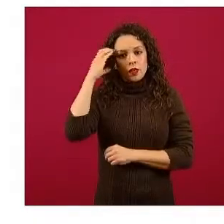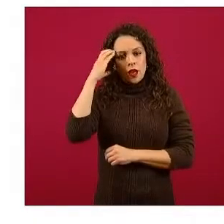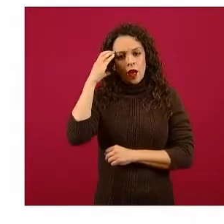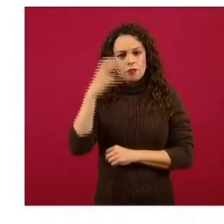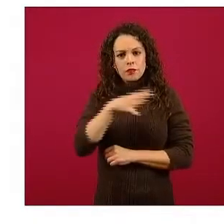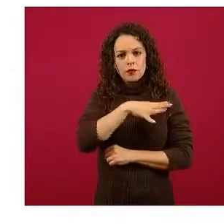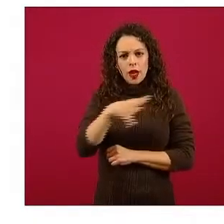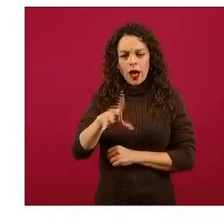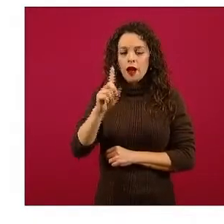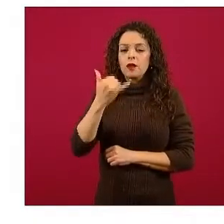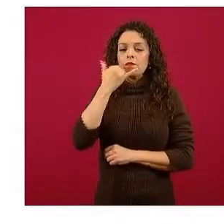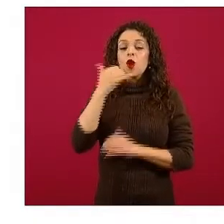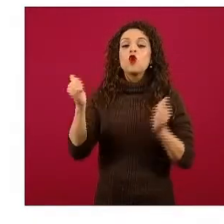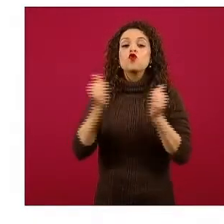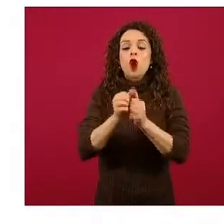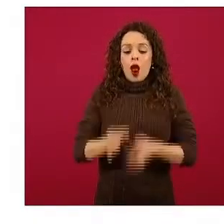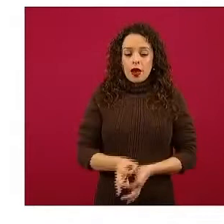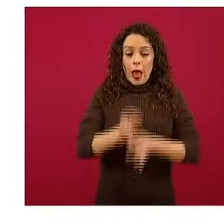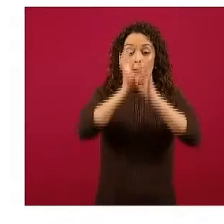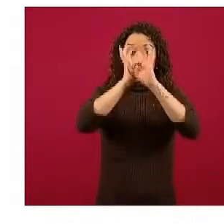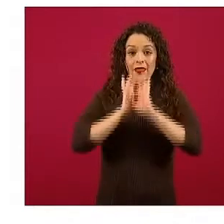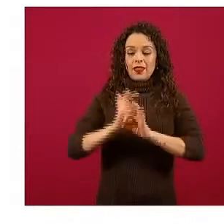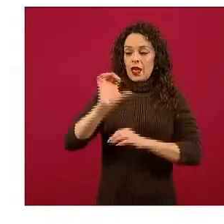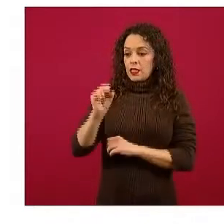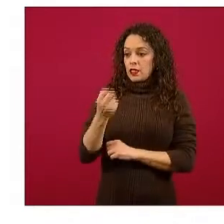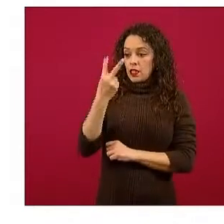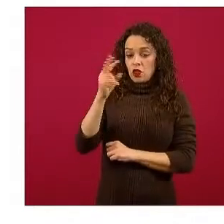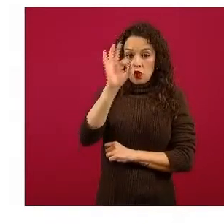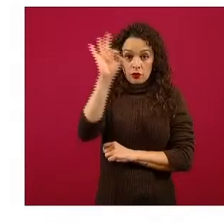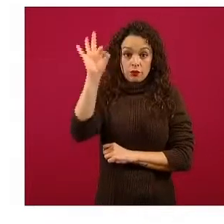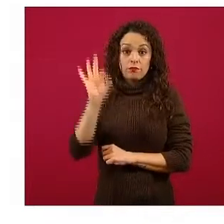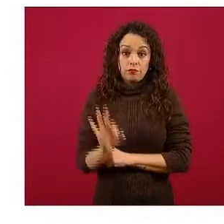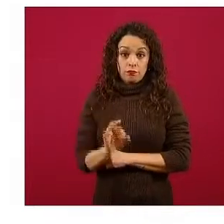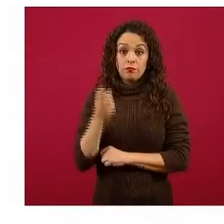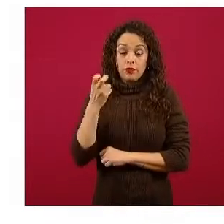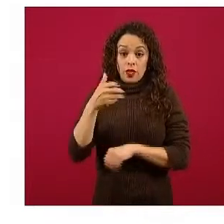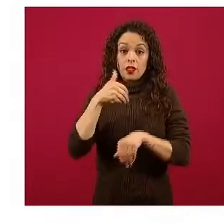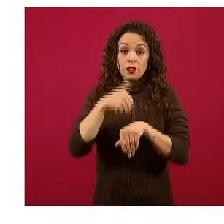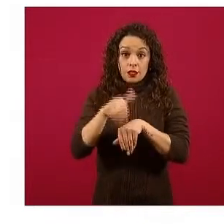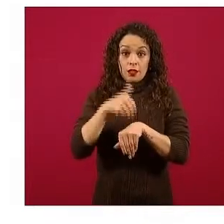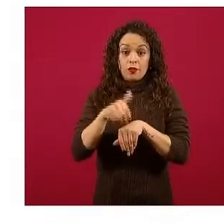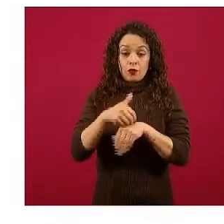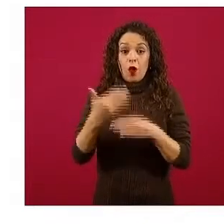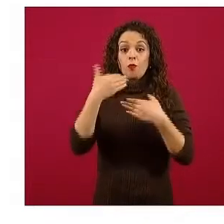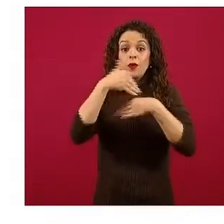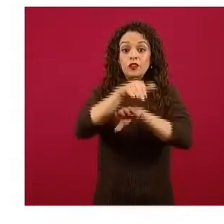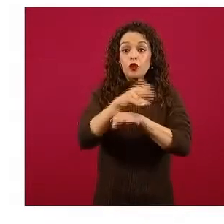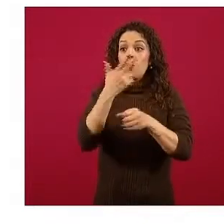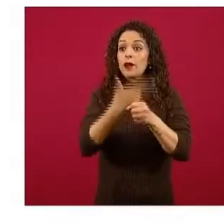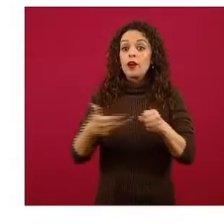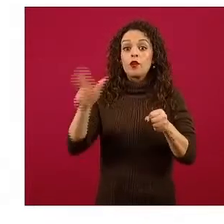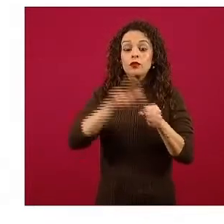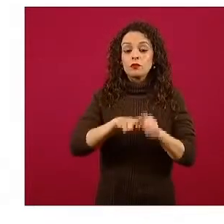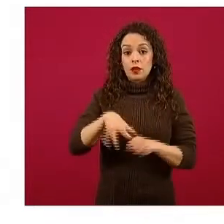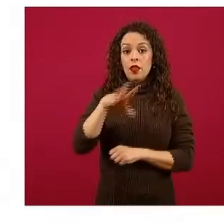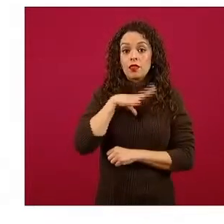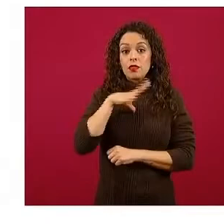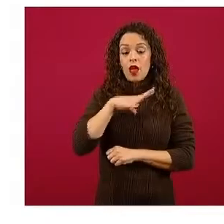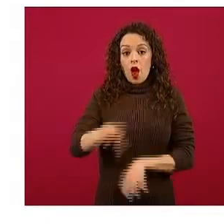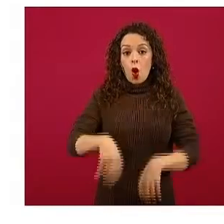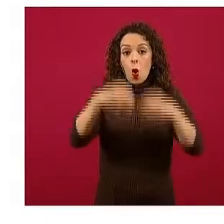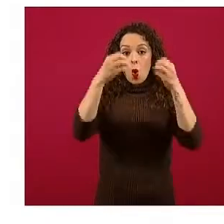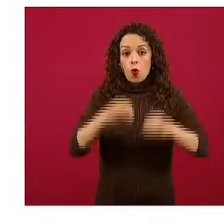con ventilador 62%. Los números que acabo de comentar sobre la ocupación de camas en la Ciudad de México.